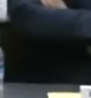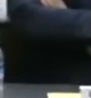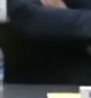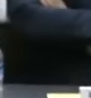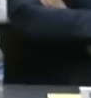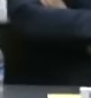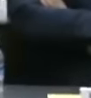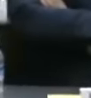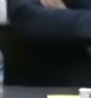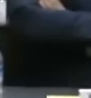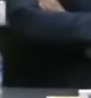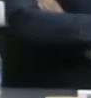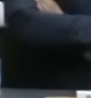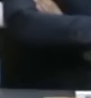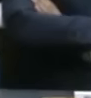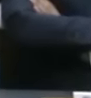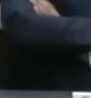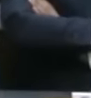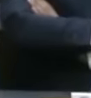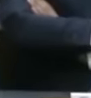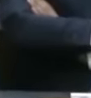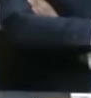estamos en un año electoral.